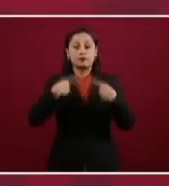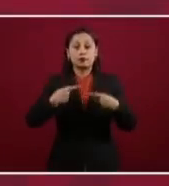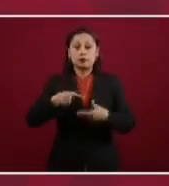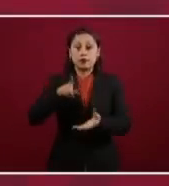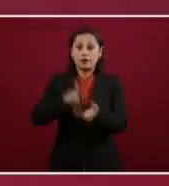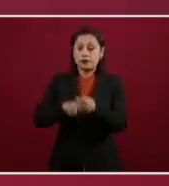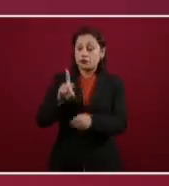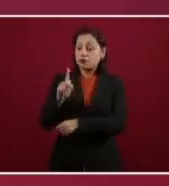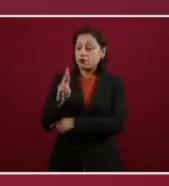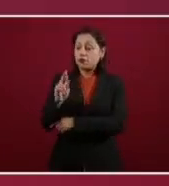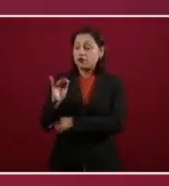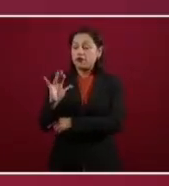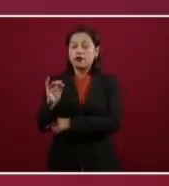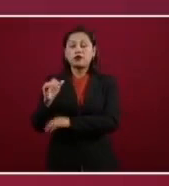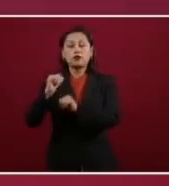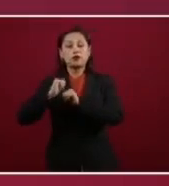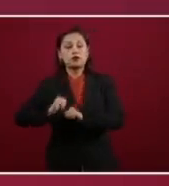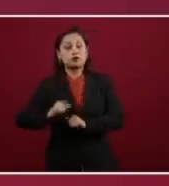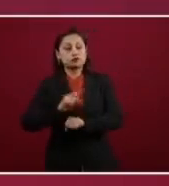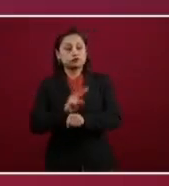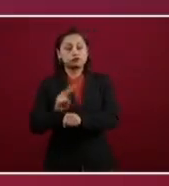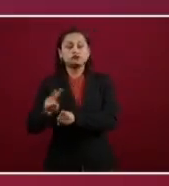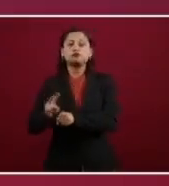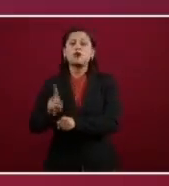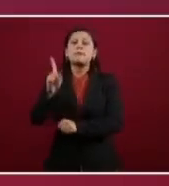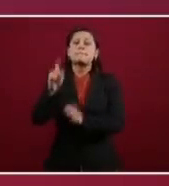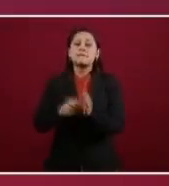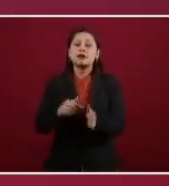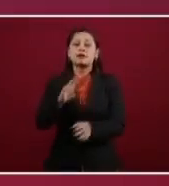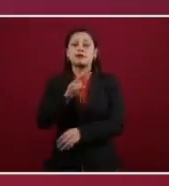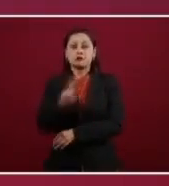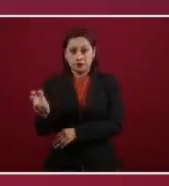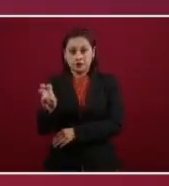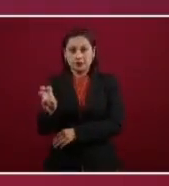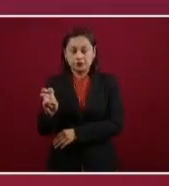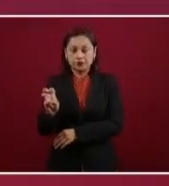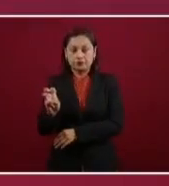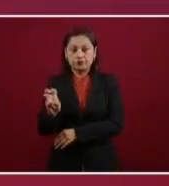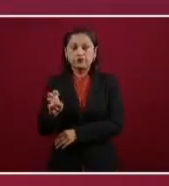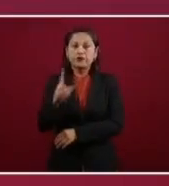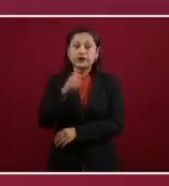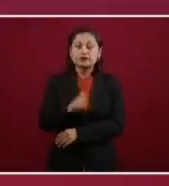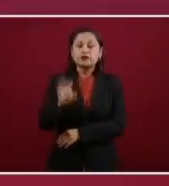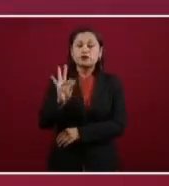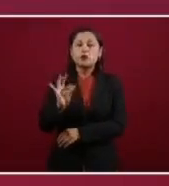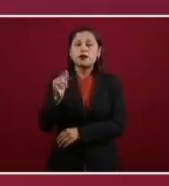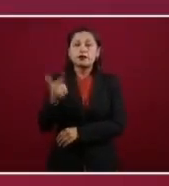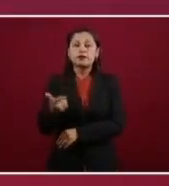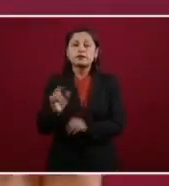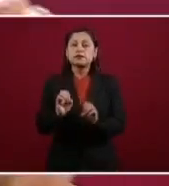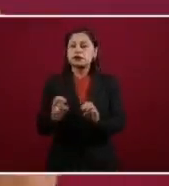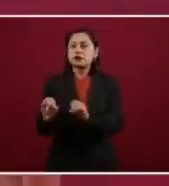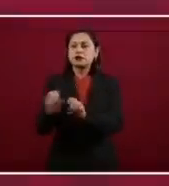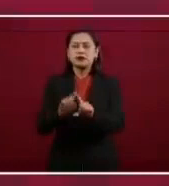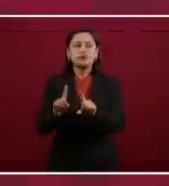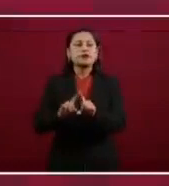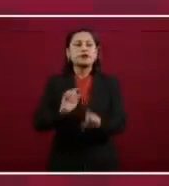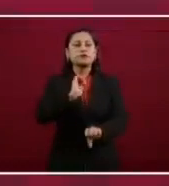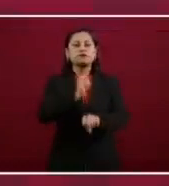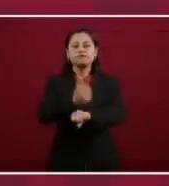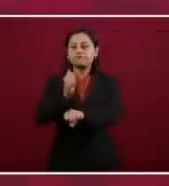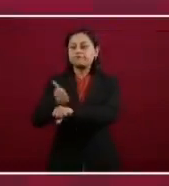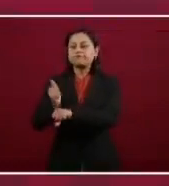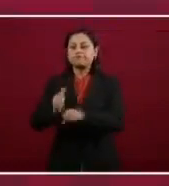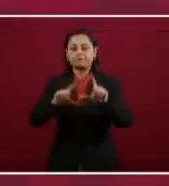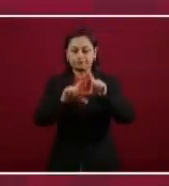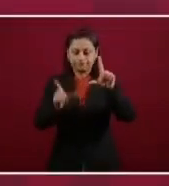que van a estar atentos a lo largo del buen fin 146 módulos que tenemos instalados en los